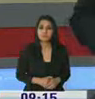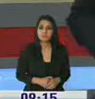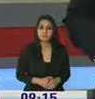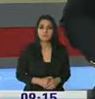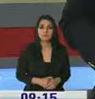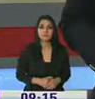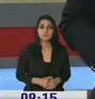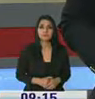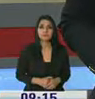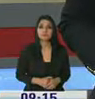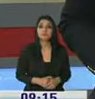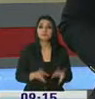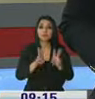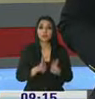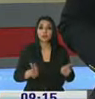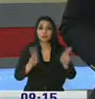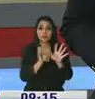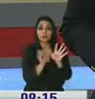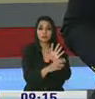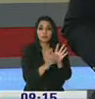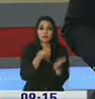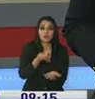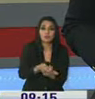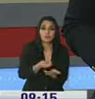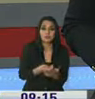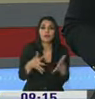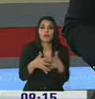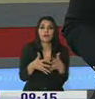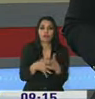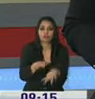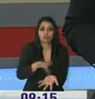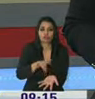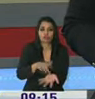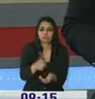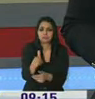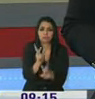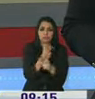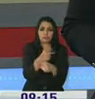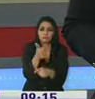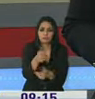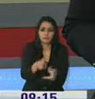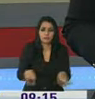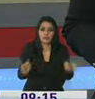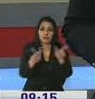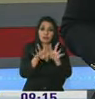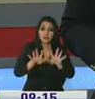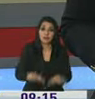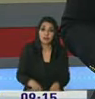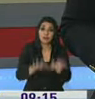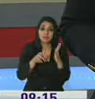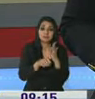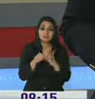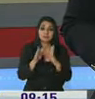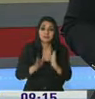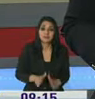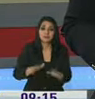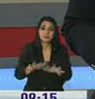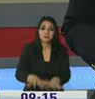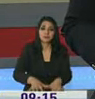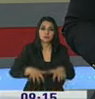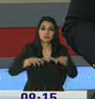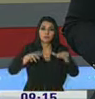La unidad de almacenamiento continuará comprando el arroz a los productores con el mismo precio de sustentación, así lo anunció la ministra de Agricultura